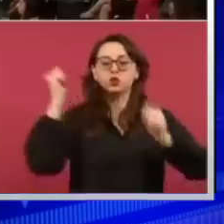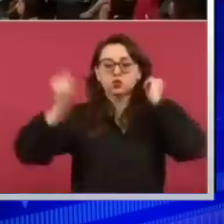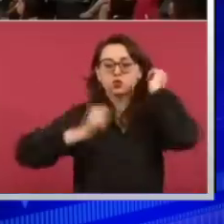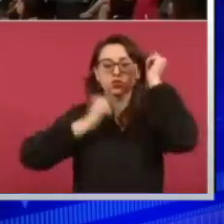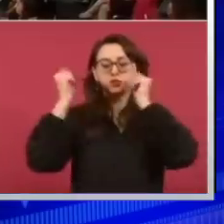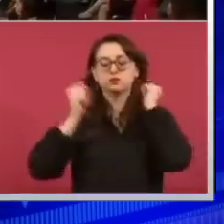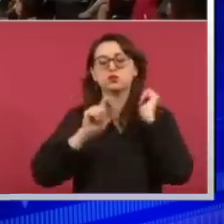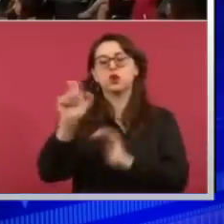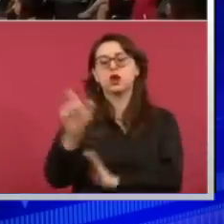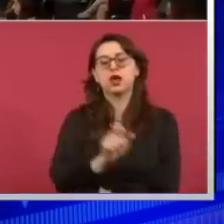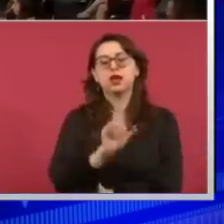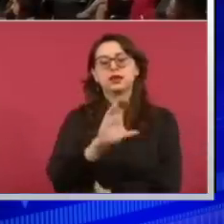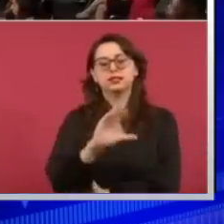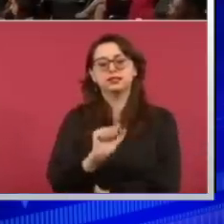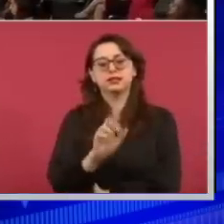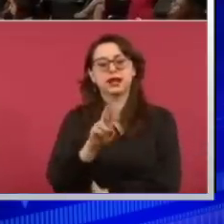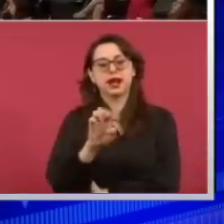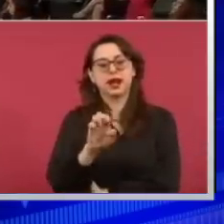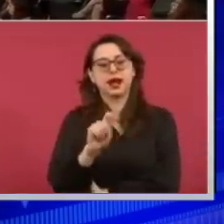que